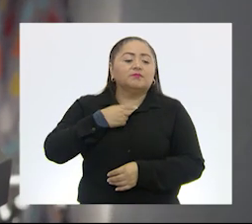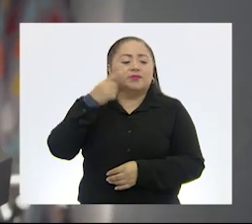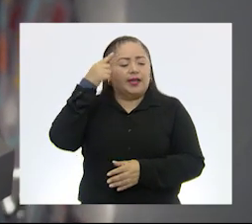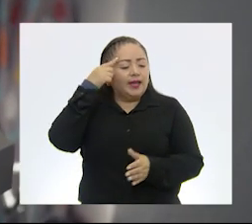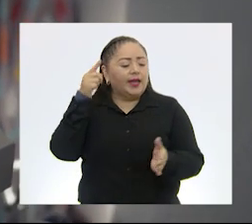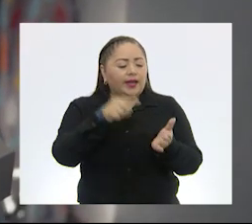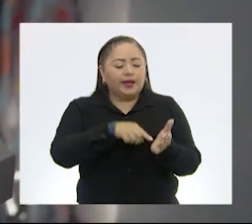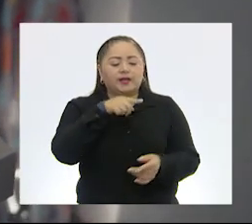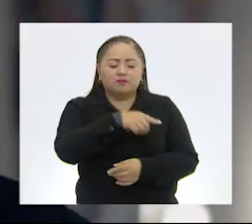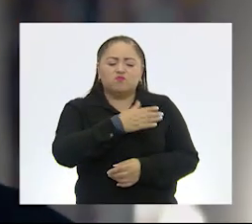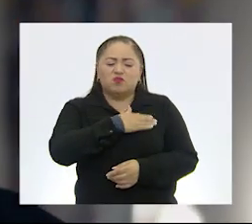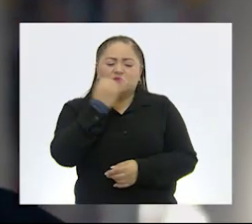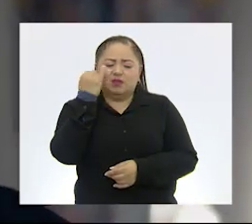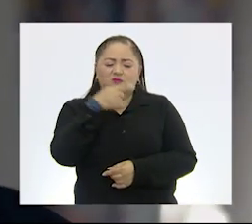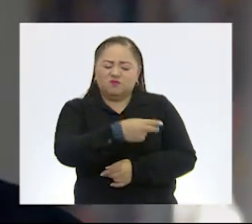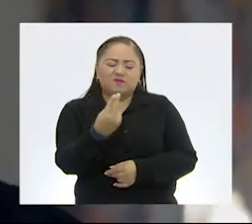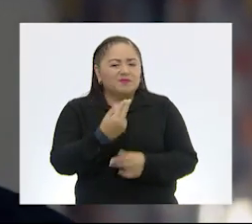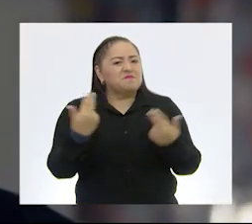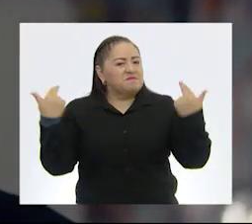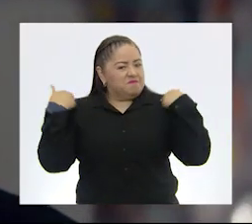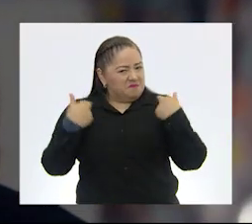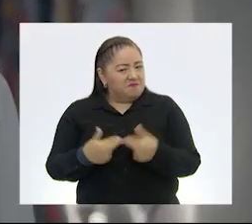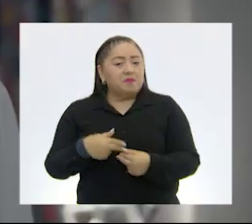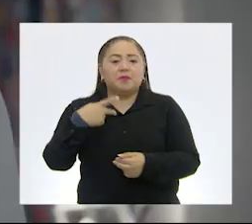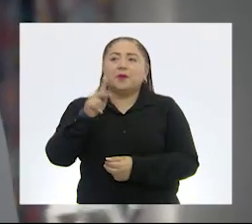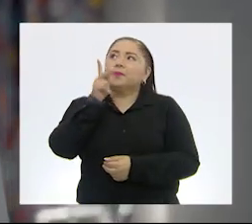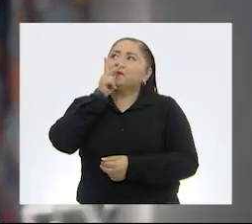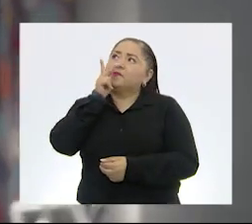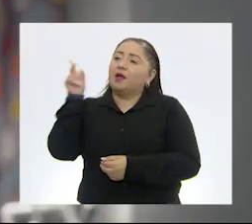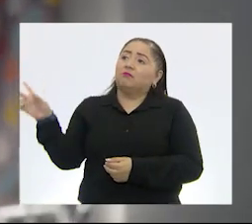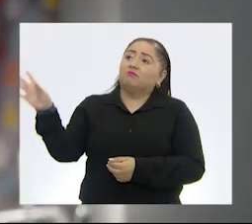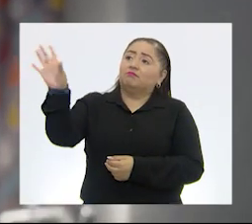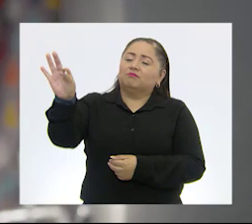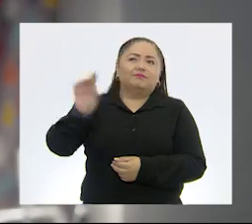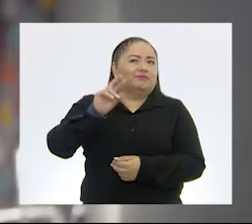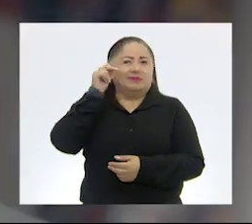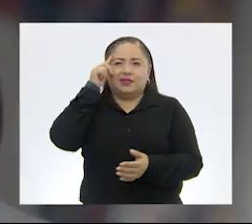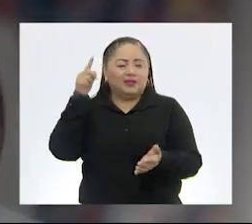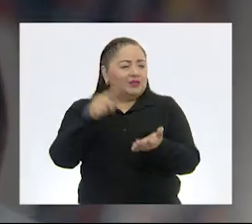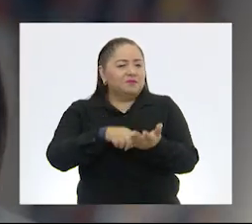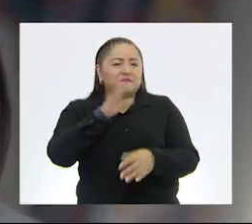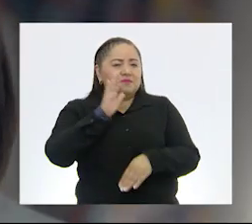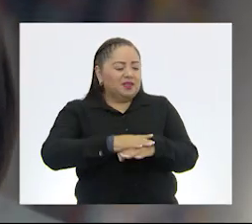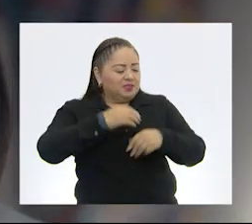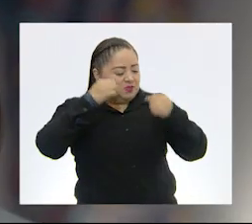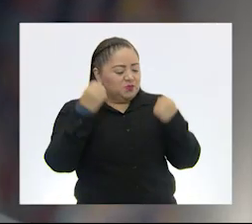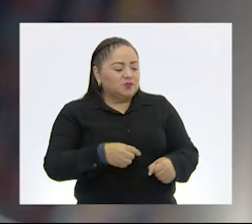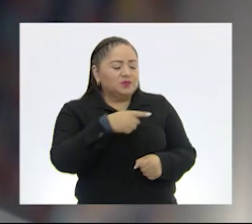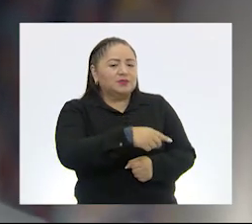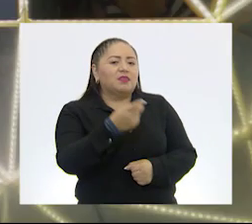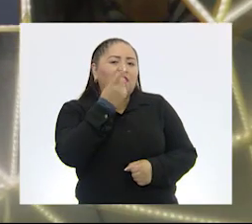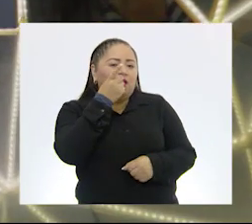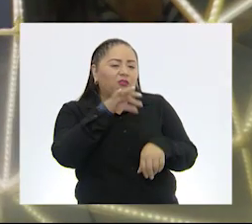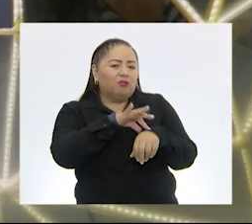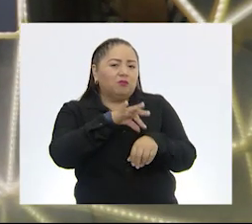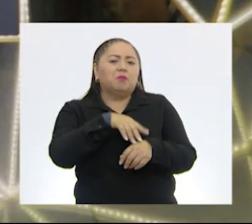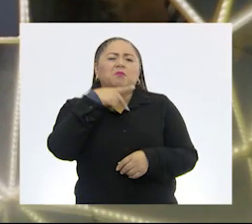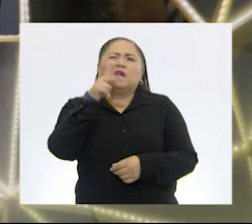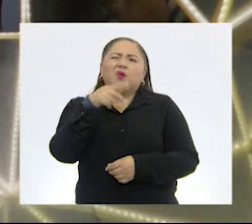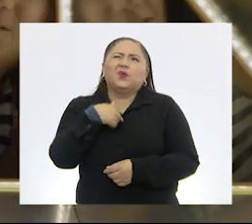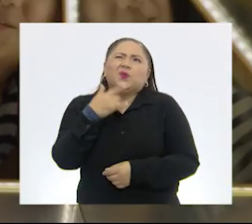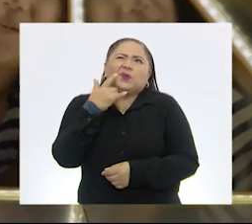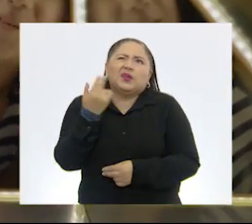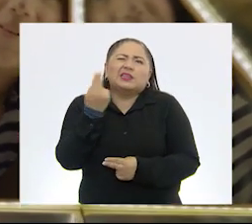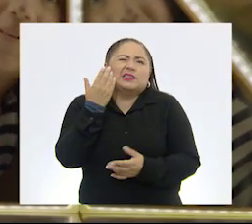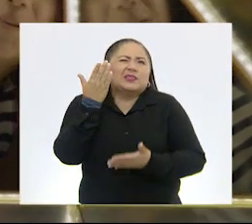creo que sería buena idea que seas maestra. Y mi papá le contestaba, creo que es más seguro que seas dentista. Mi curiosidad me